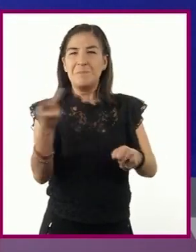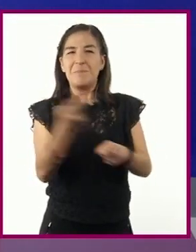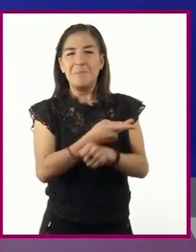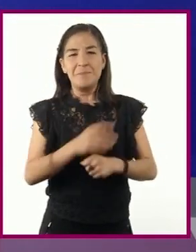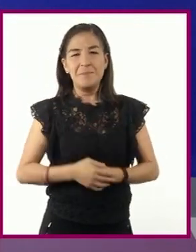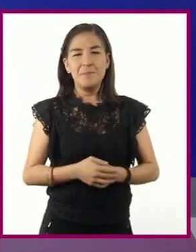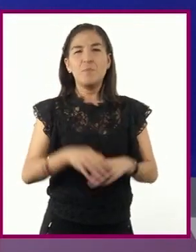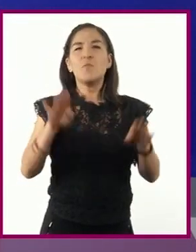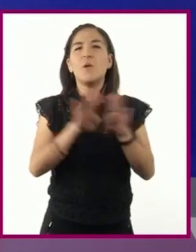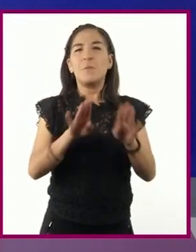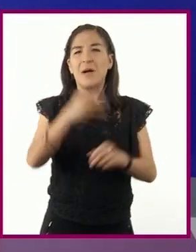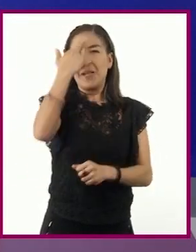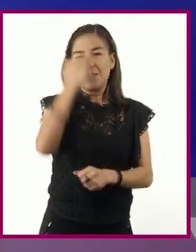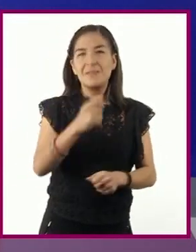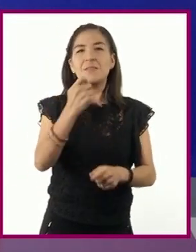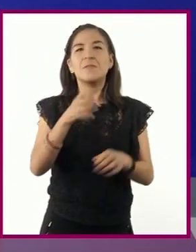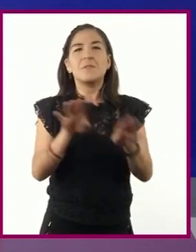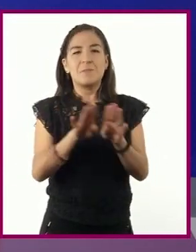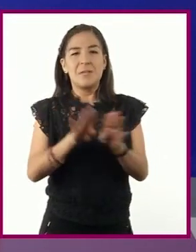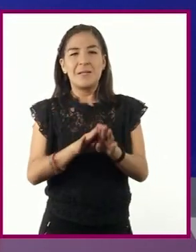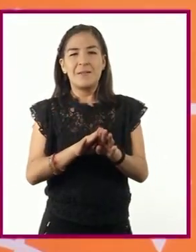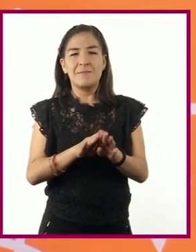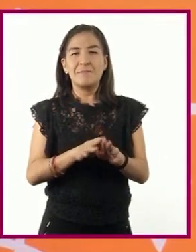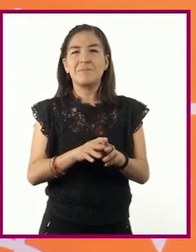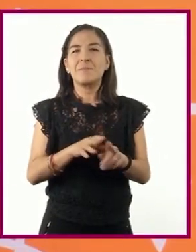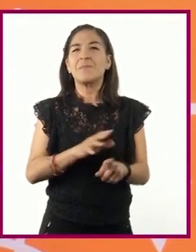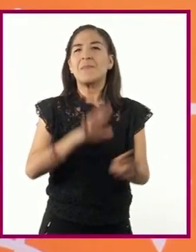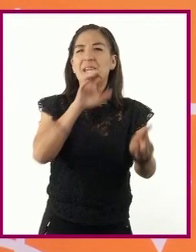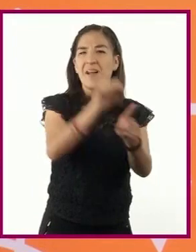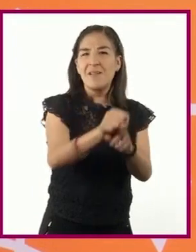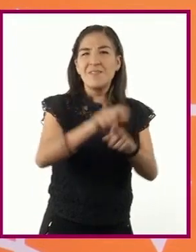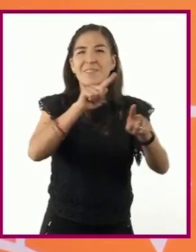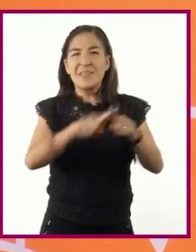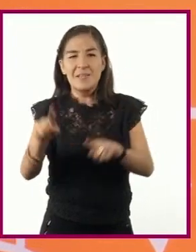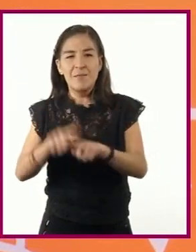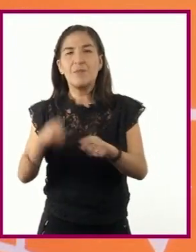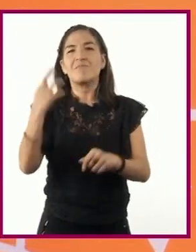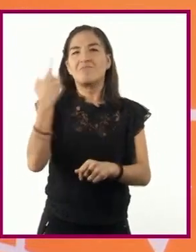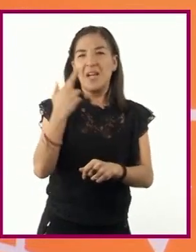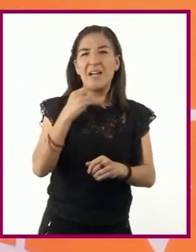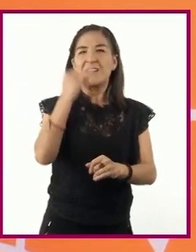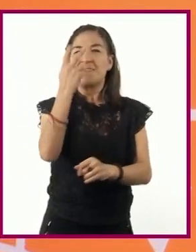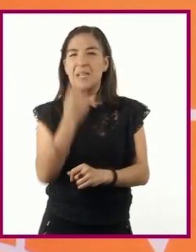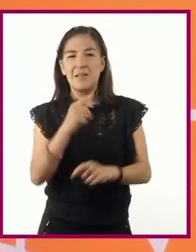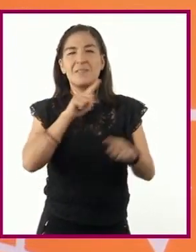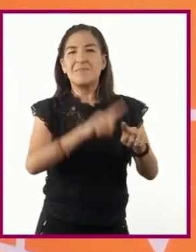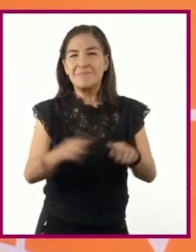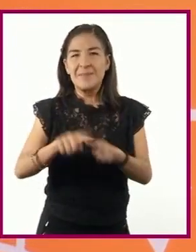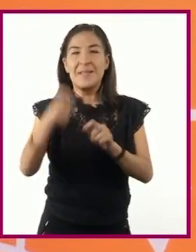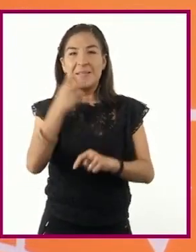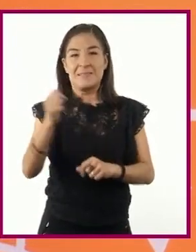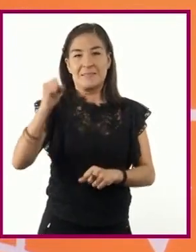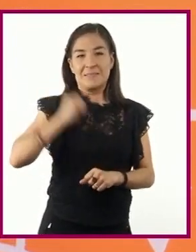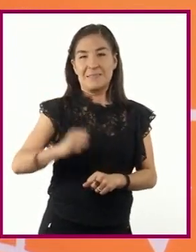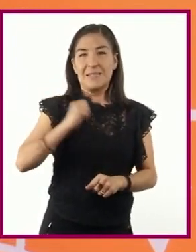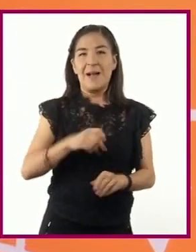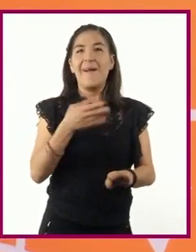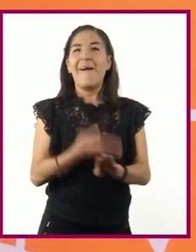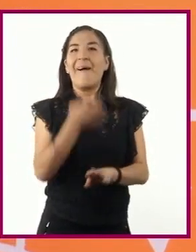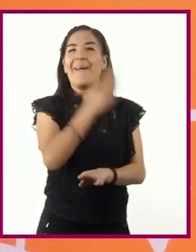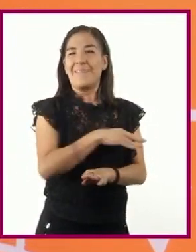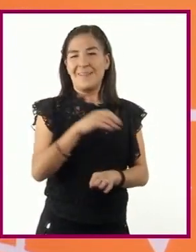es la multiplicación y el alcance de diferentes medios, debido a la cultura de masas que comenzó a surgir desde el siglo